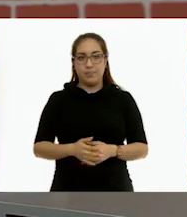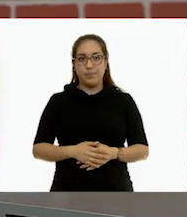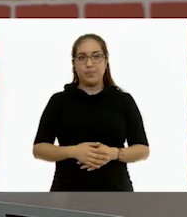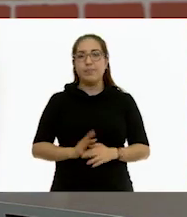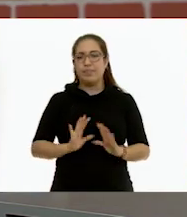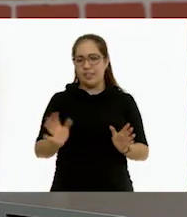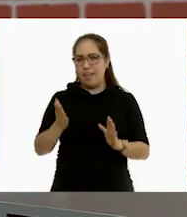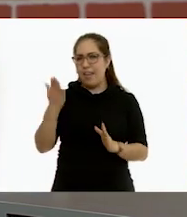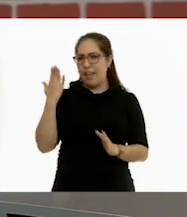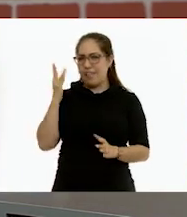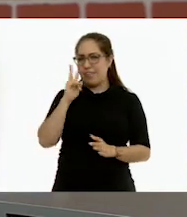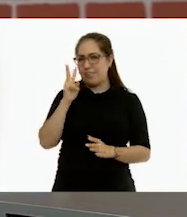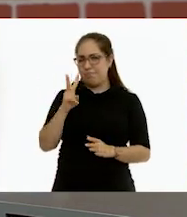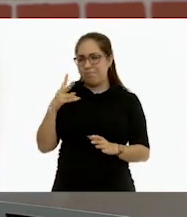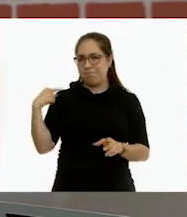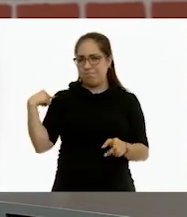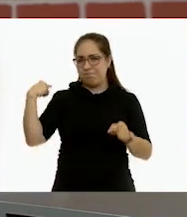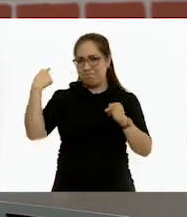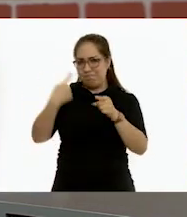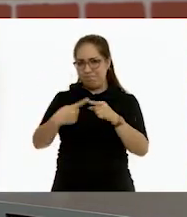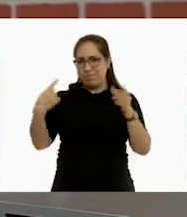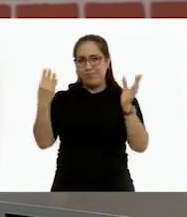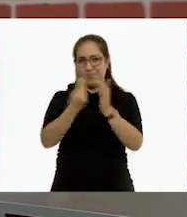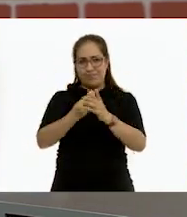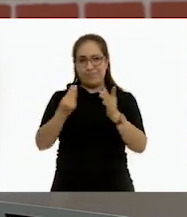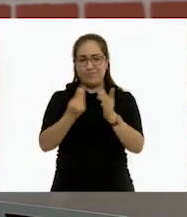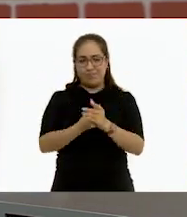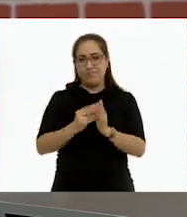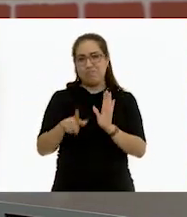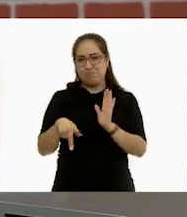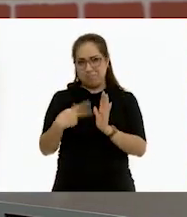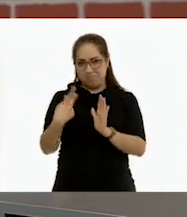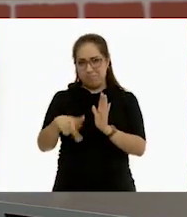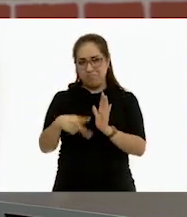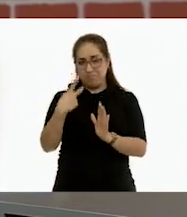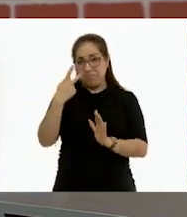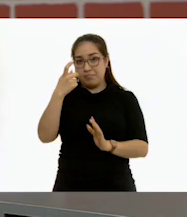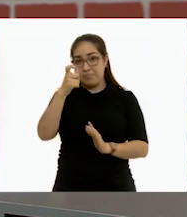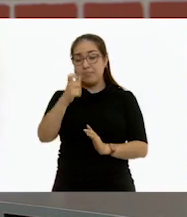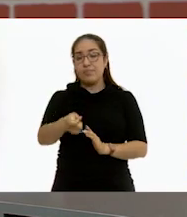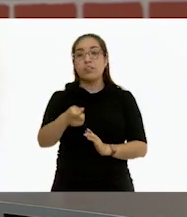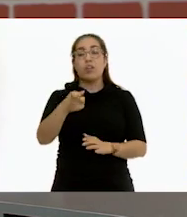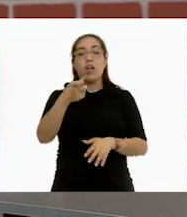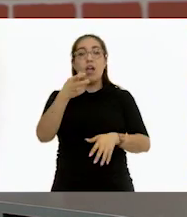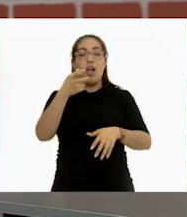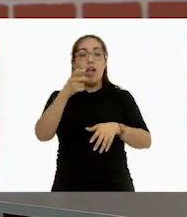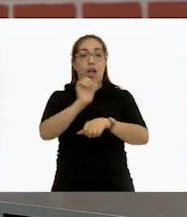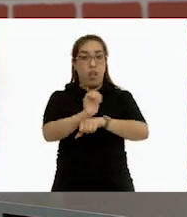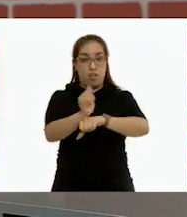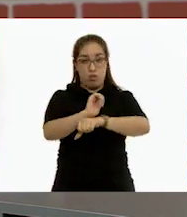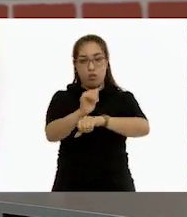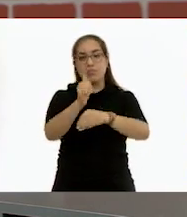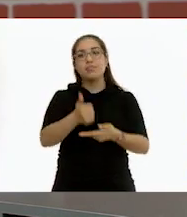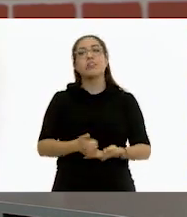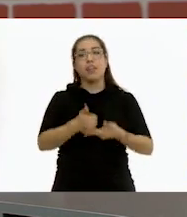como vimos en las clases que tuvimos anteriormente, esto ayuda mucho a los actores. ¿Tú te imaginas, por